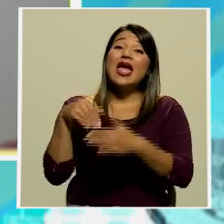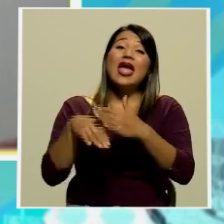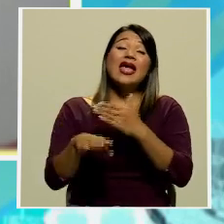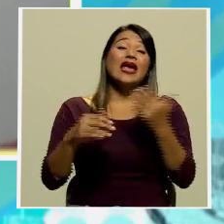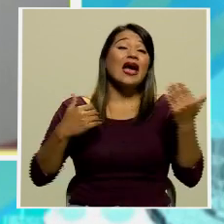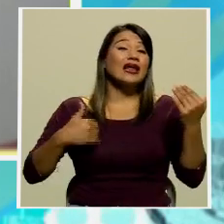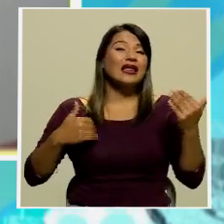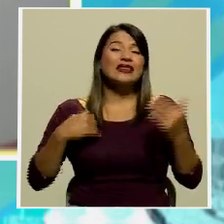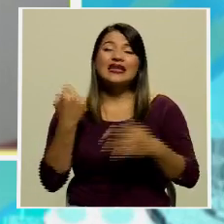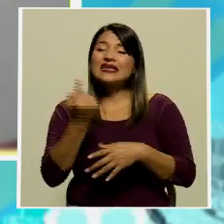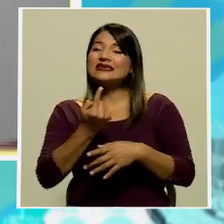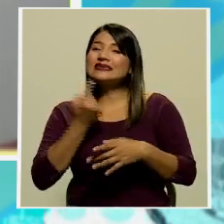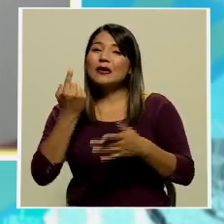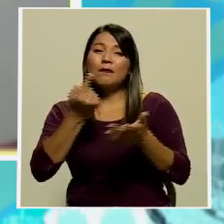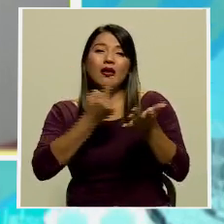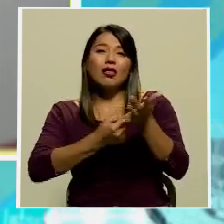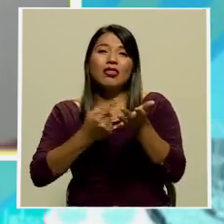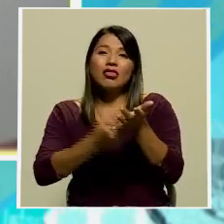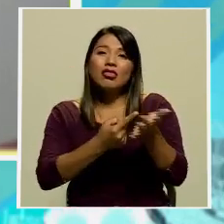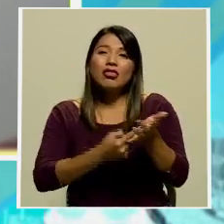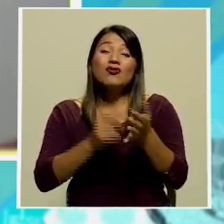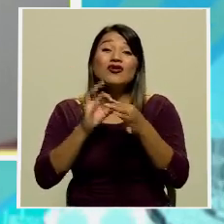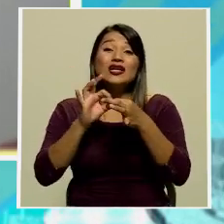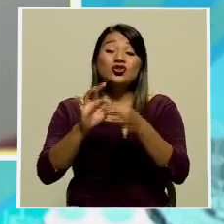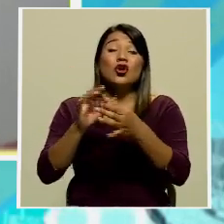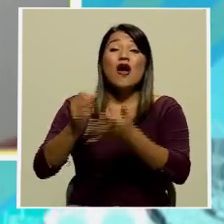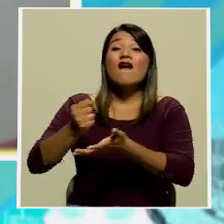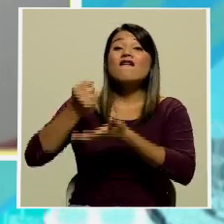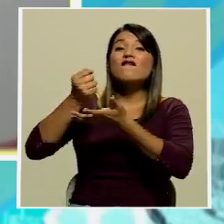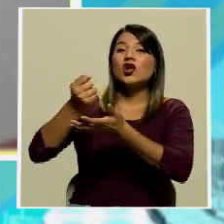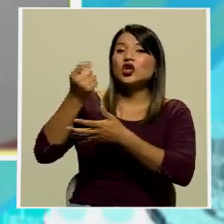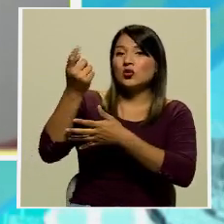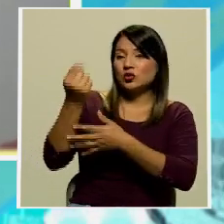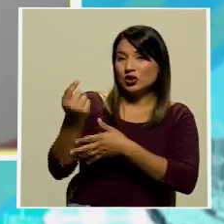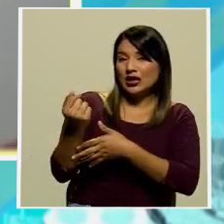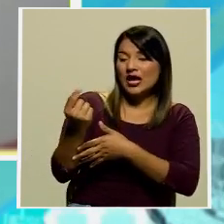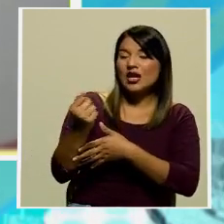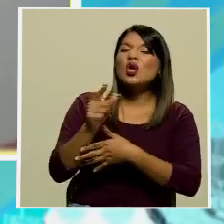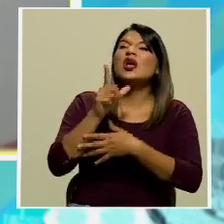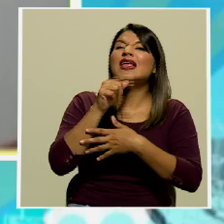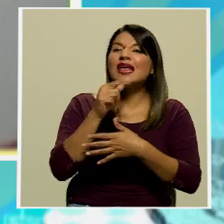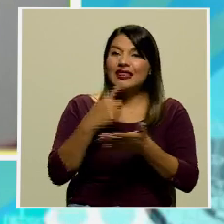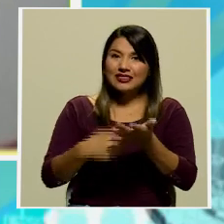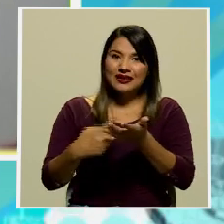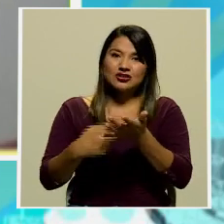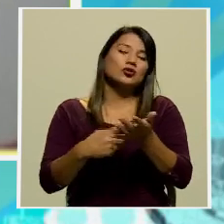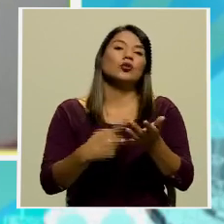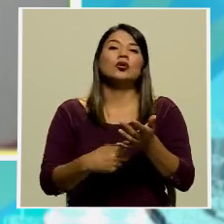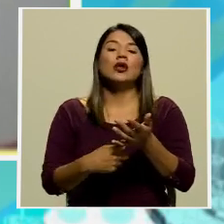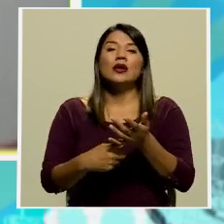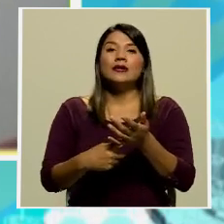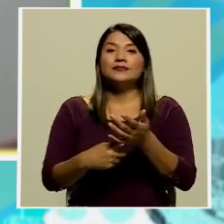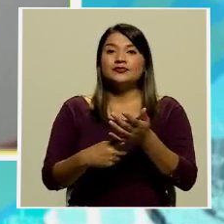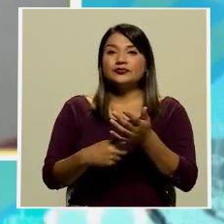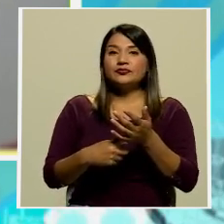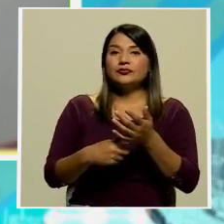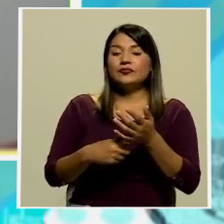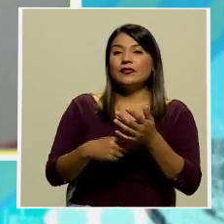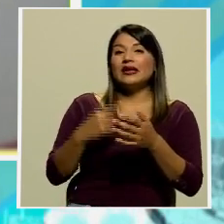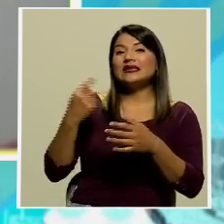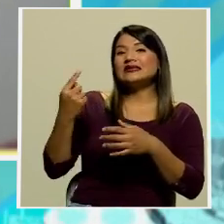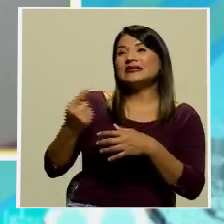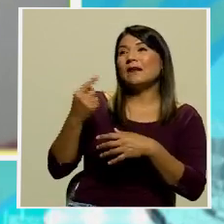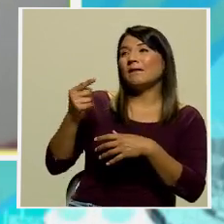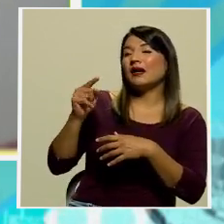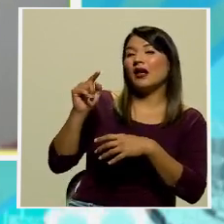se da entre aquellos que dicen el culpable de imponer ajustes draconianos es el Fondo